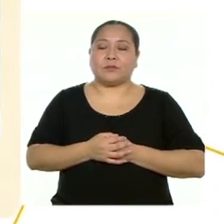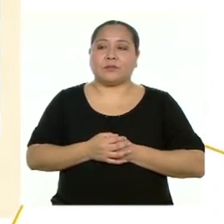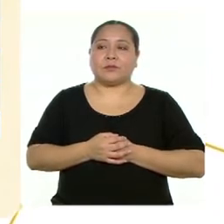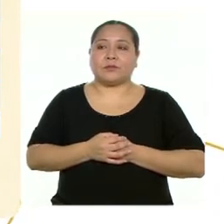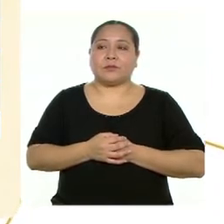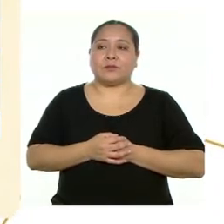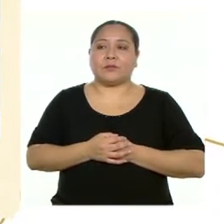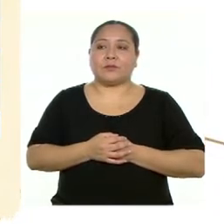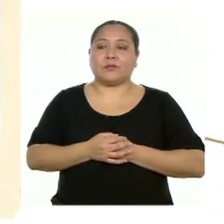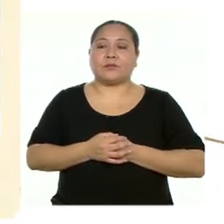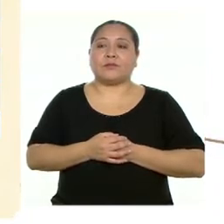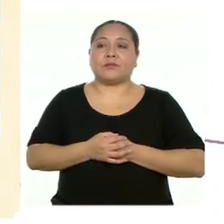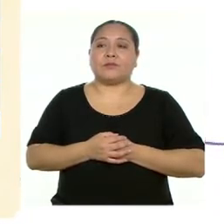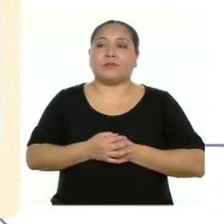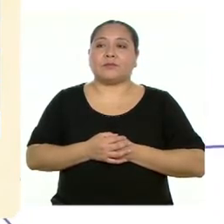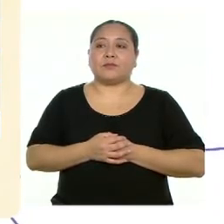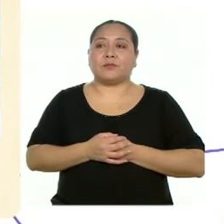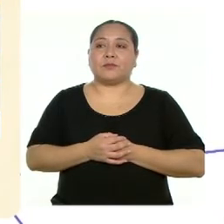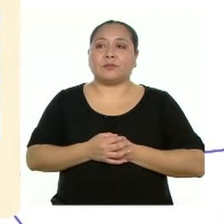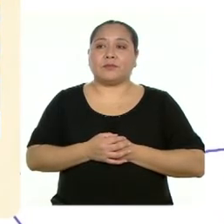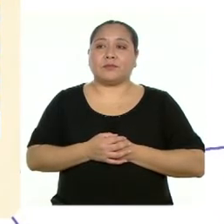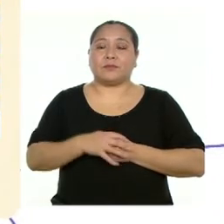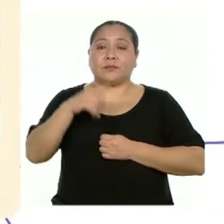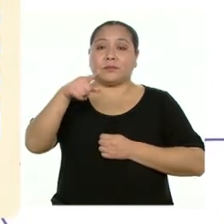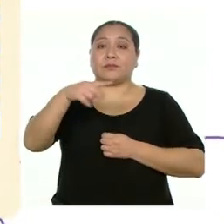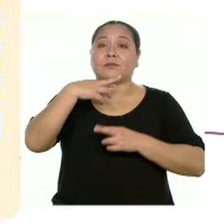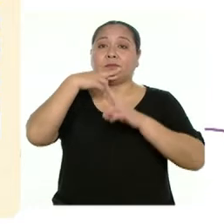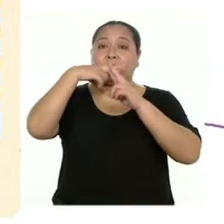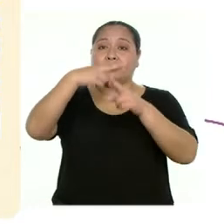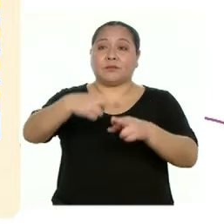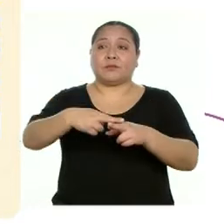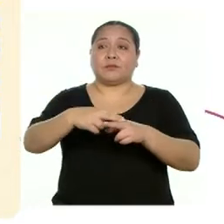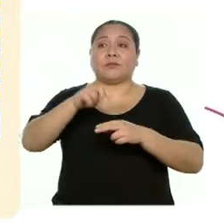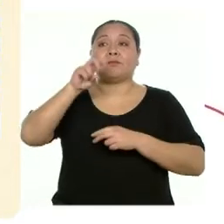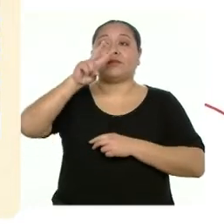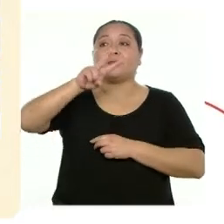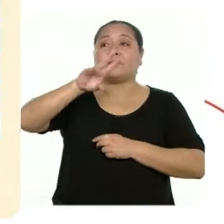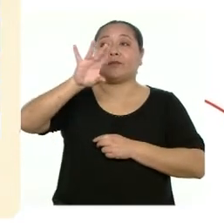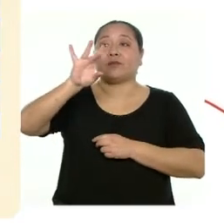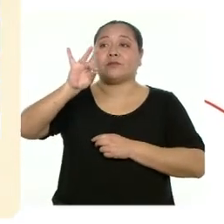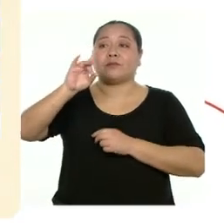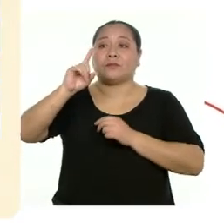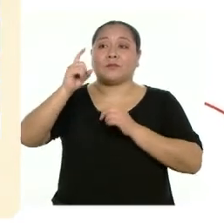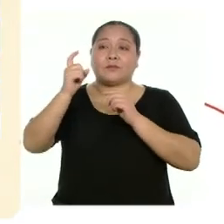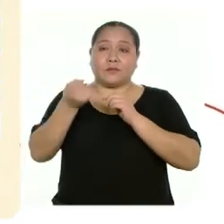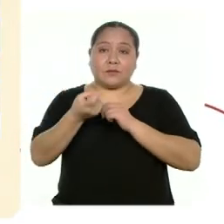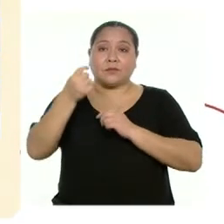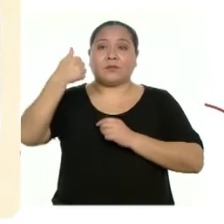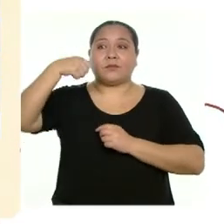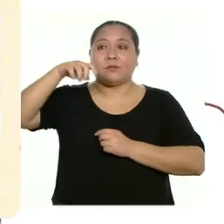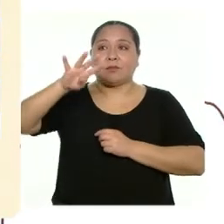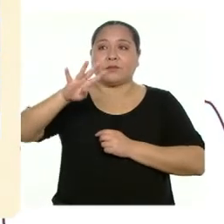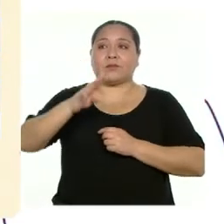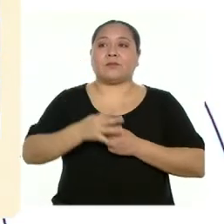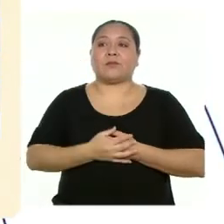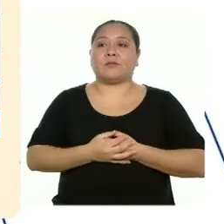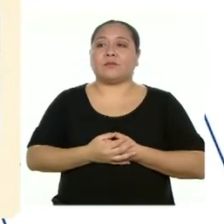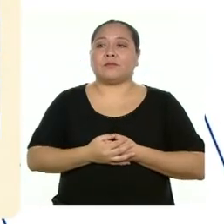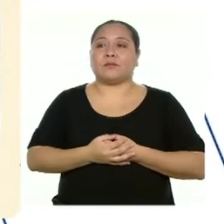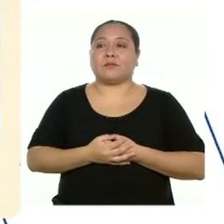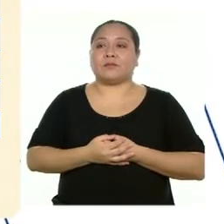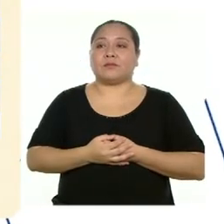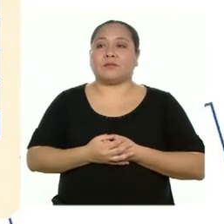de clase de cada intervalo, dando como resultado 28,14.